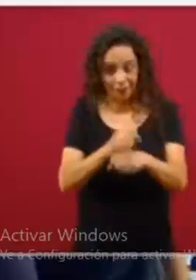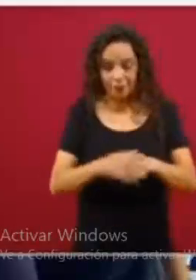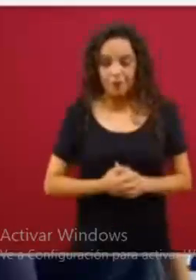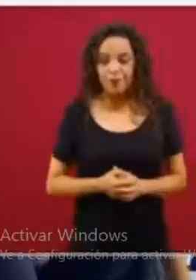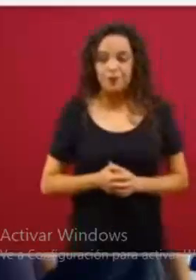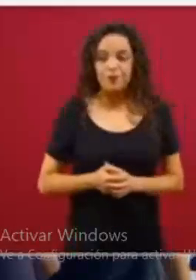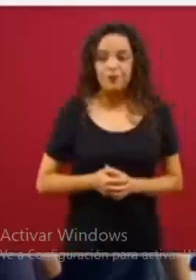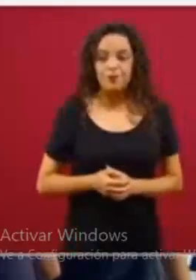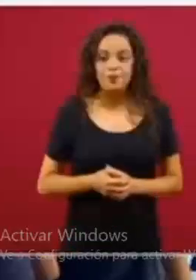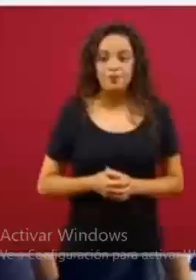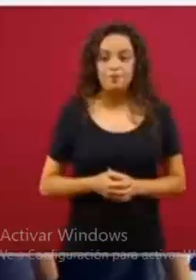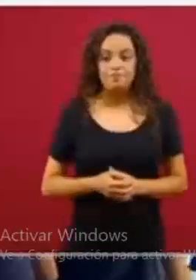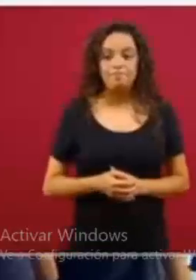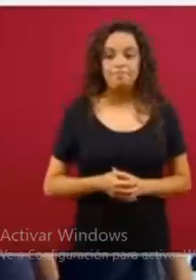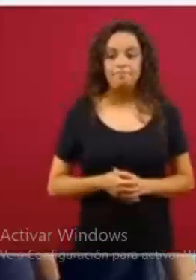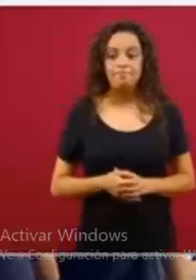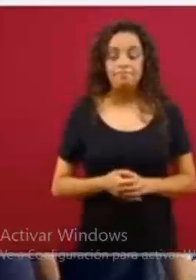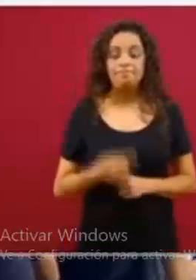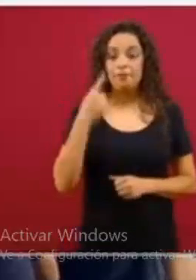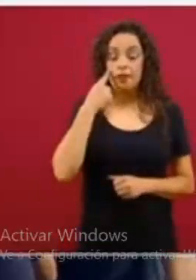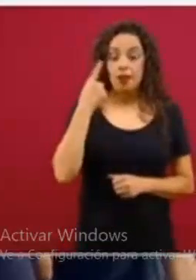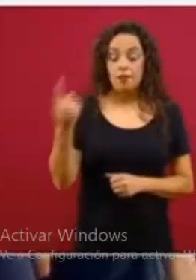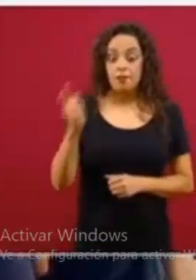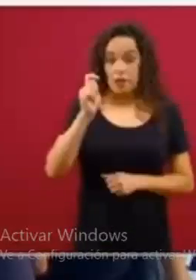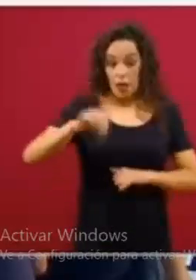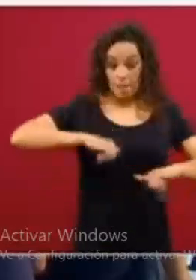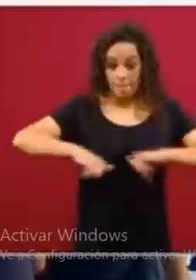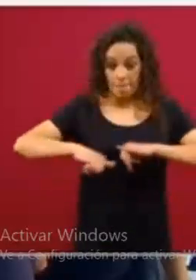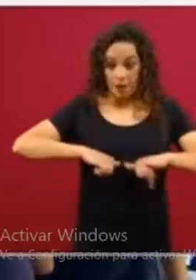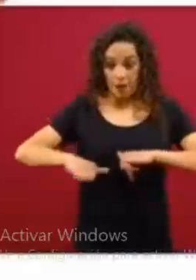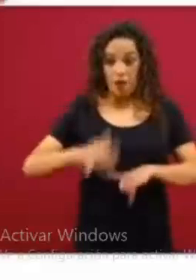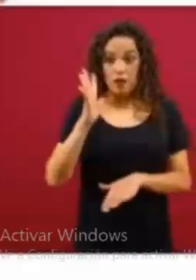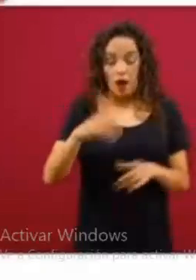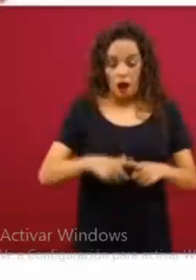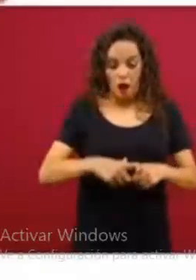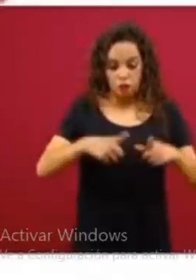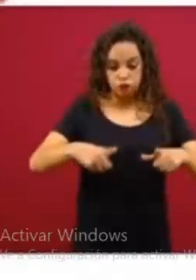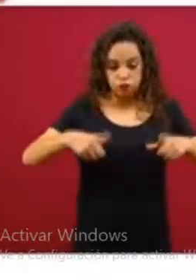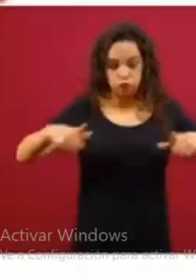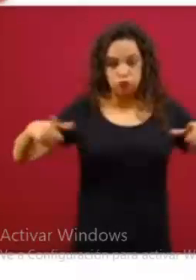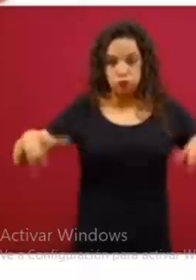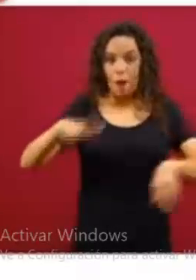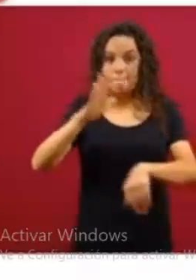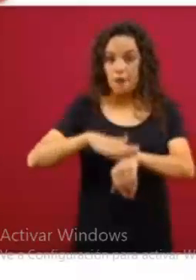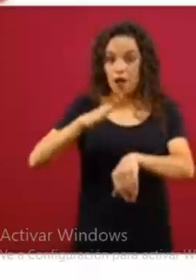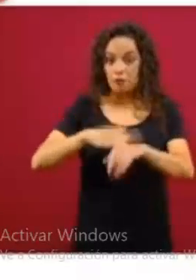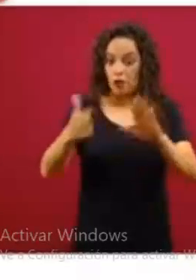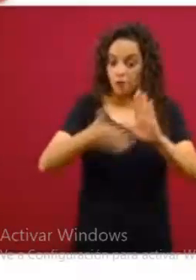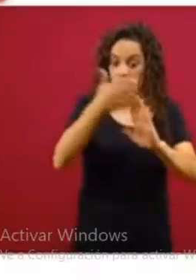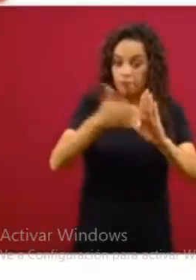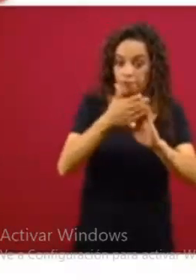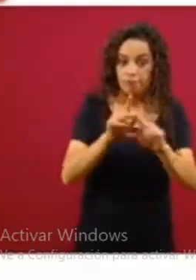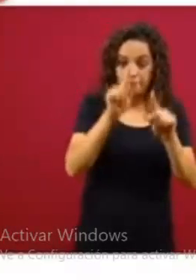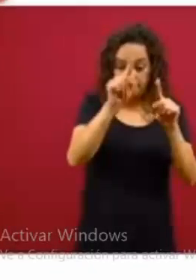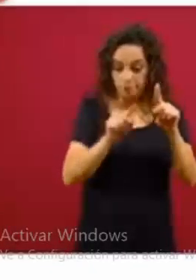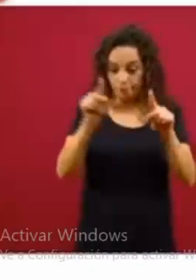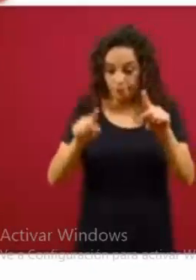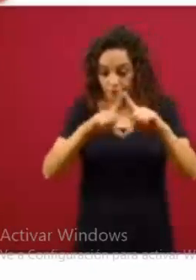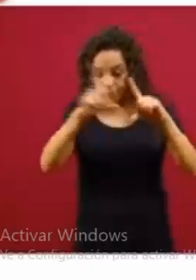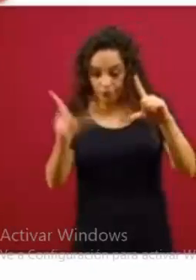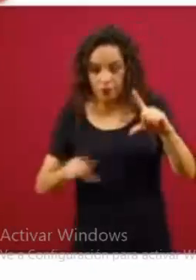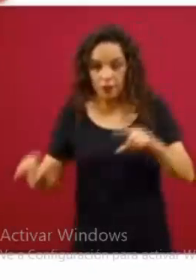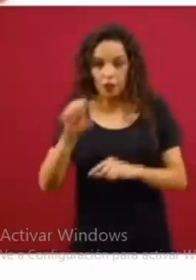Aquí estamos hablando ya del avance de expansión de sucursales. Nos reporta Sedena para el mes de julio